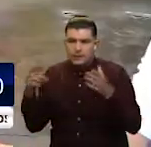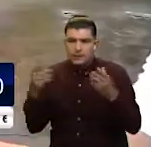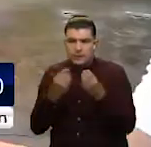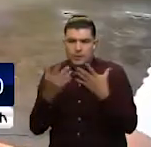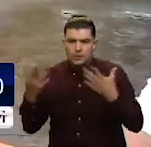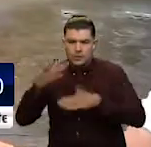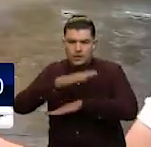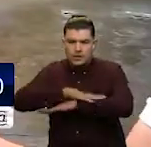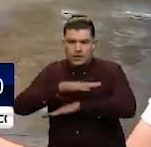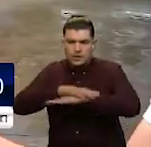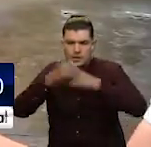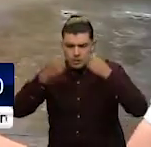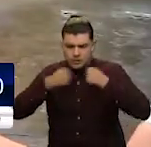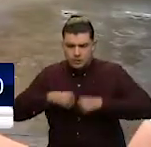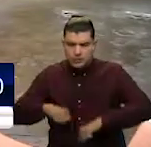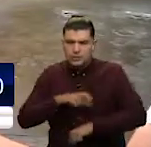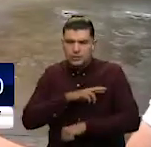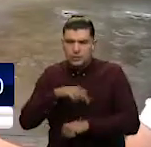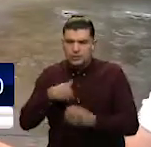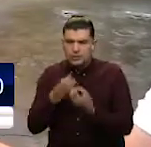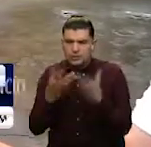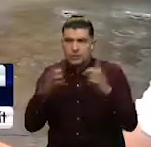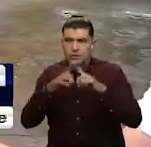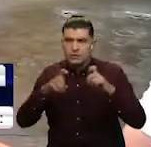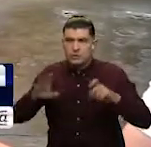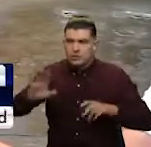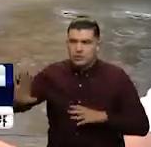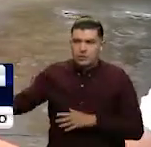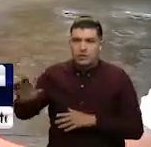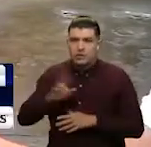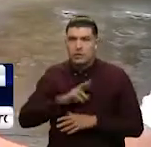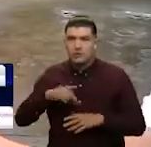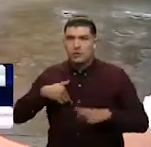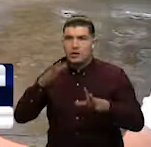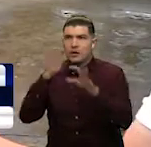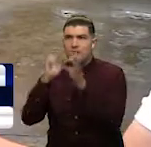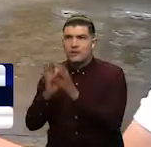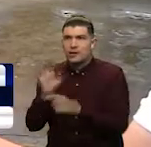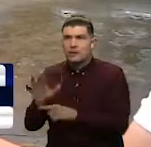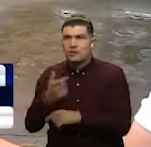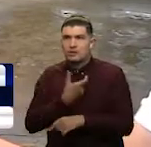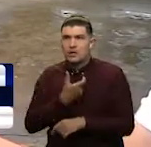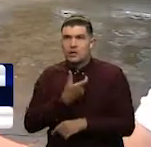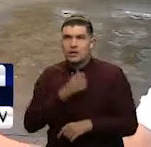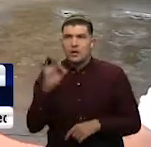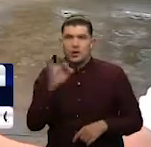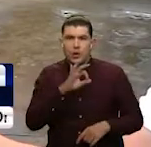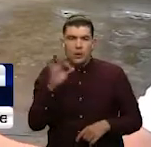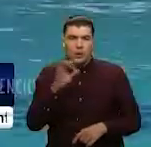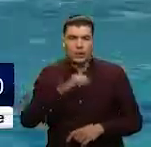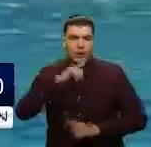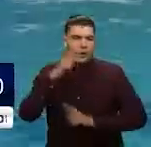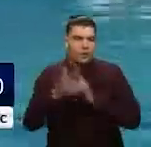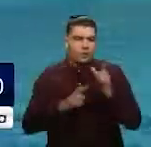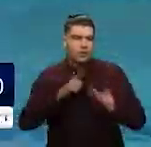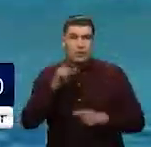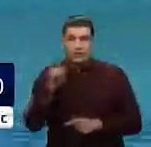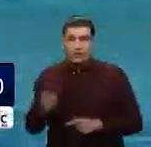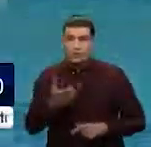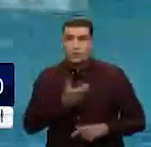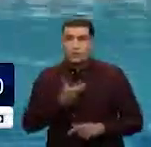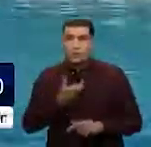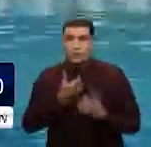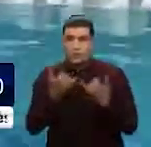mucho esfuerzo dejar muchas cosas atrás por ir por una medalla o por el podio para el torneo